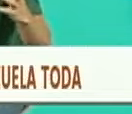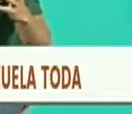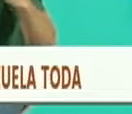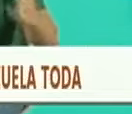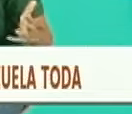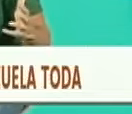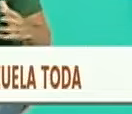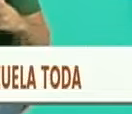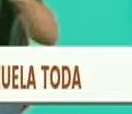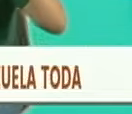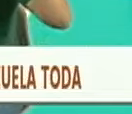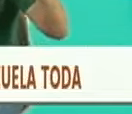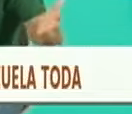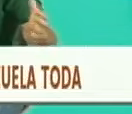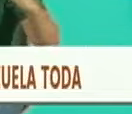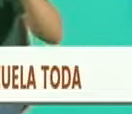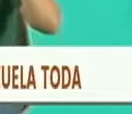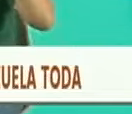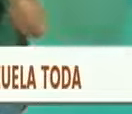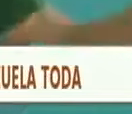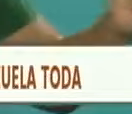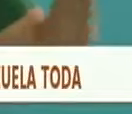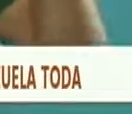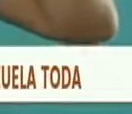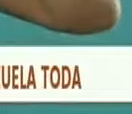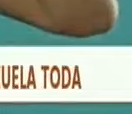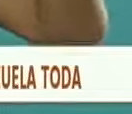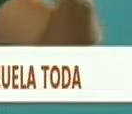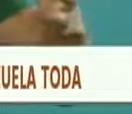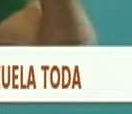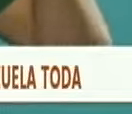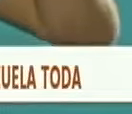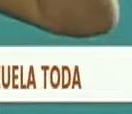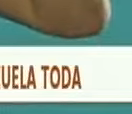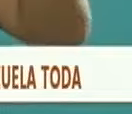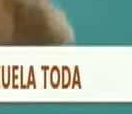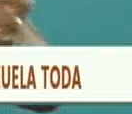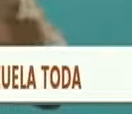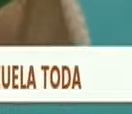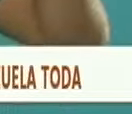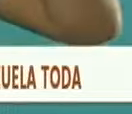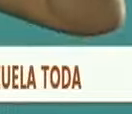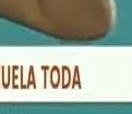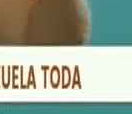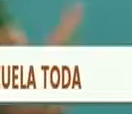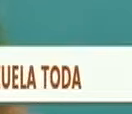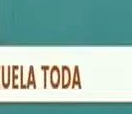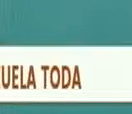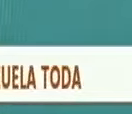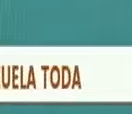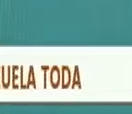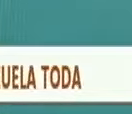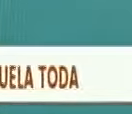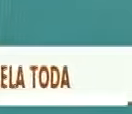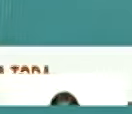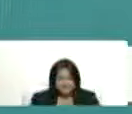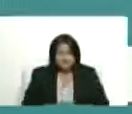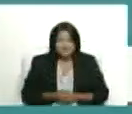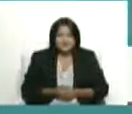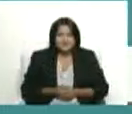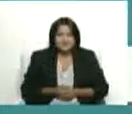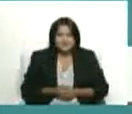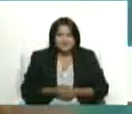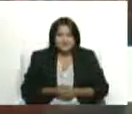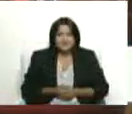sociales. Vamos a hacer grandes asambleas con las juventudes, con las mujeres, con los campesinos, con los indígenas, con los educadores.